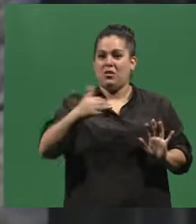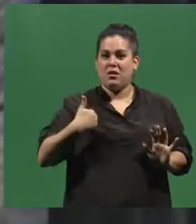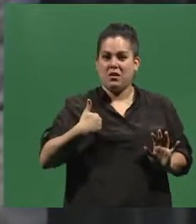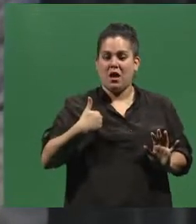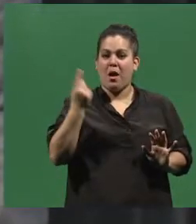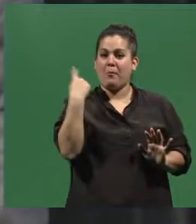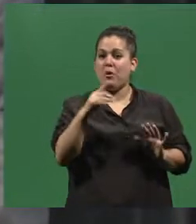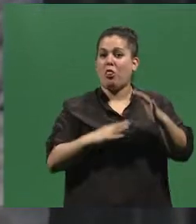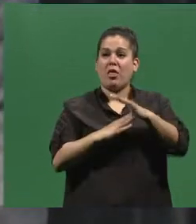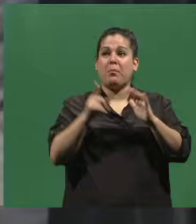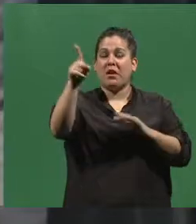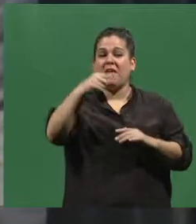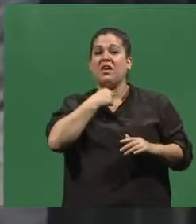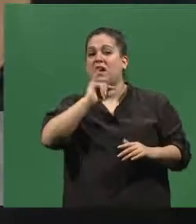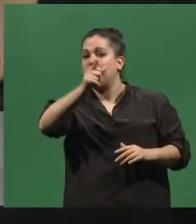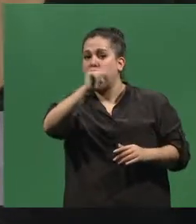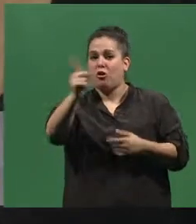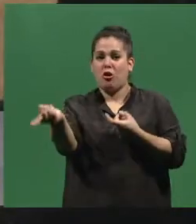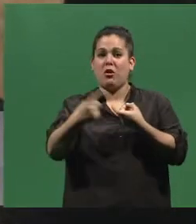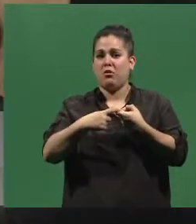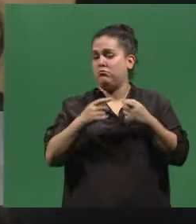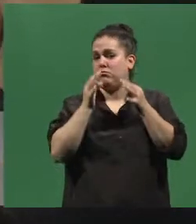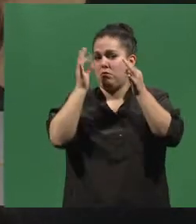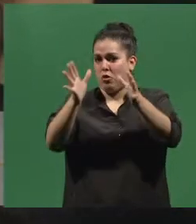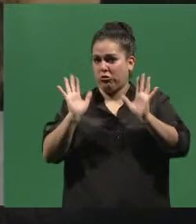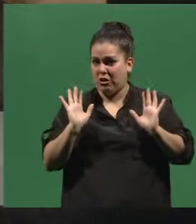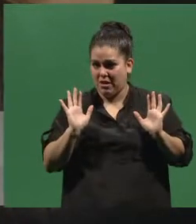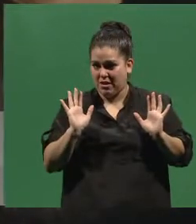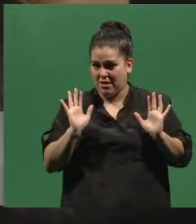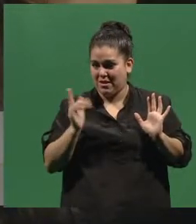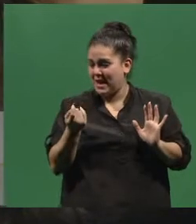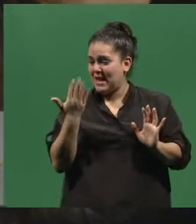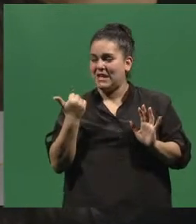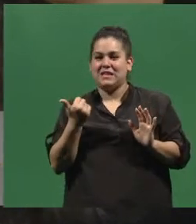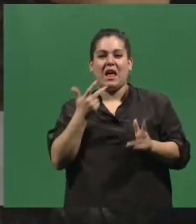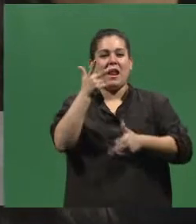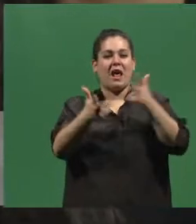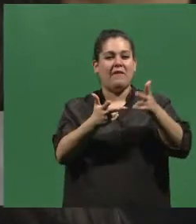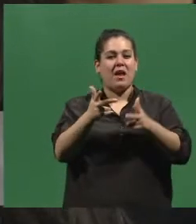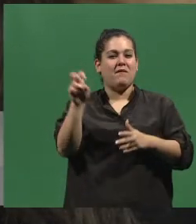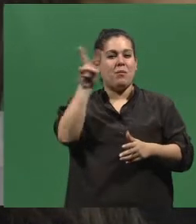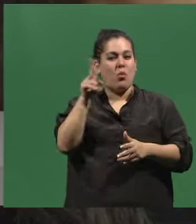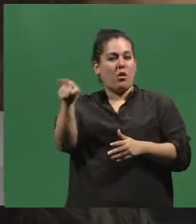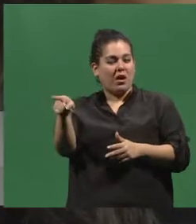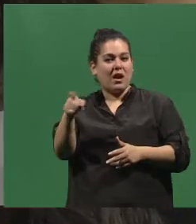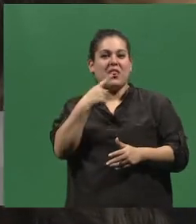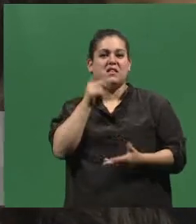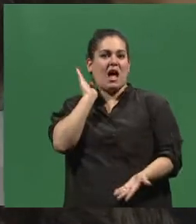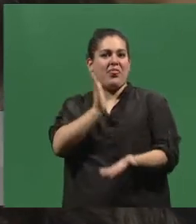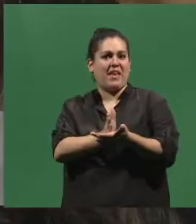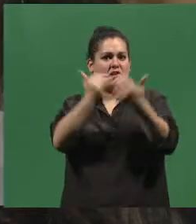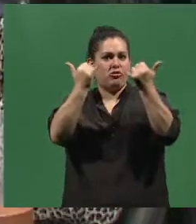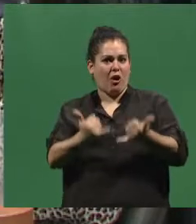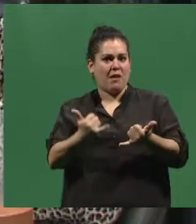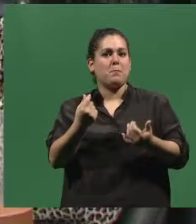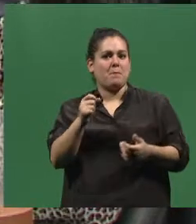su contenido. Por supuesto, tendiendo a la equiparación, tendiendo a lo que recién decía Andrea de el derecho humano a la